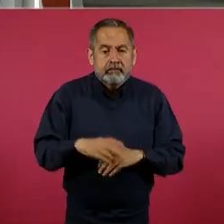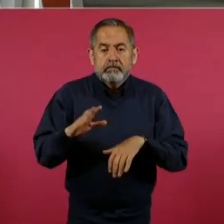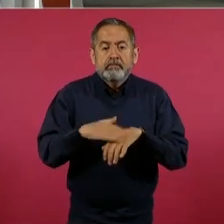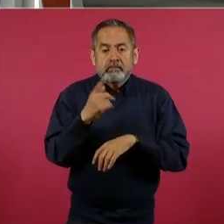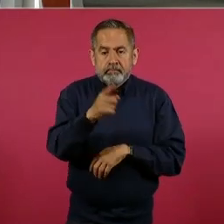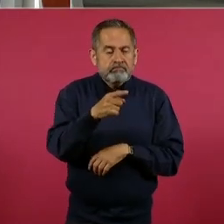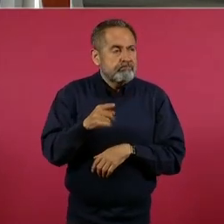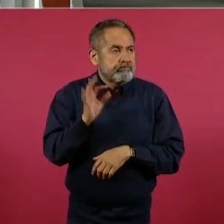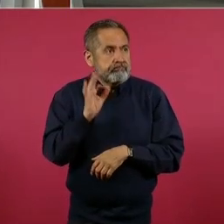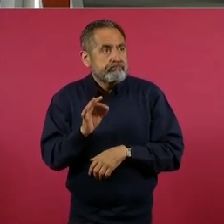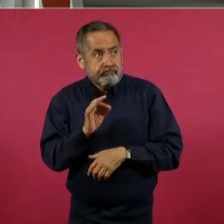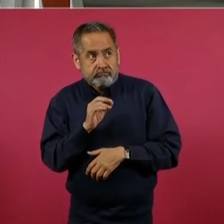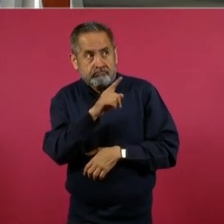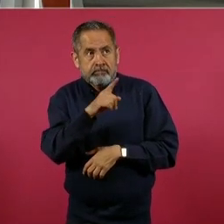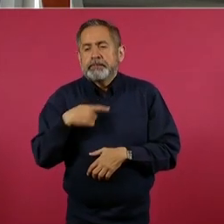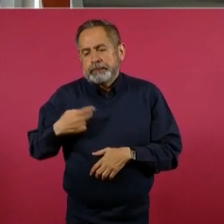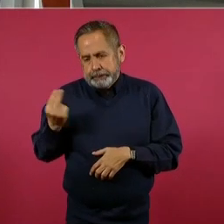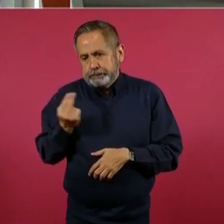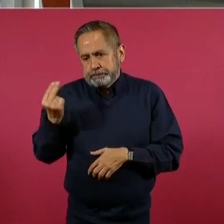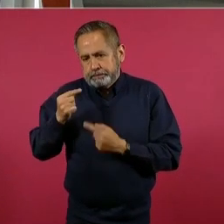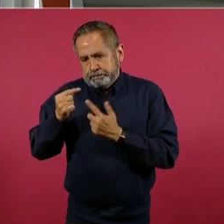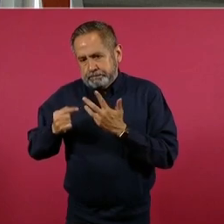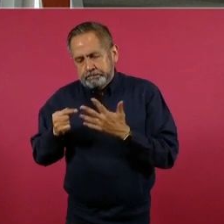nos complementamos, hay